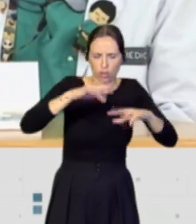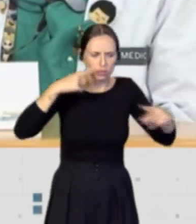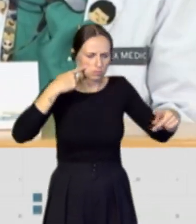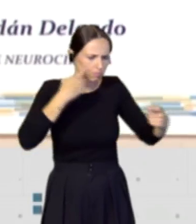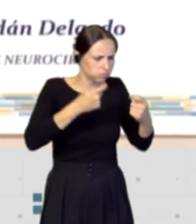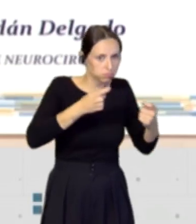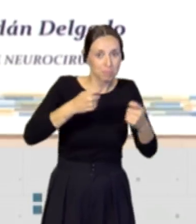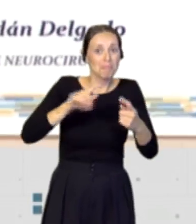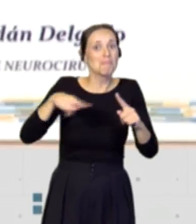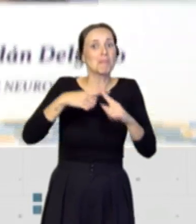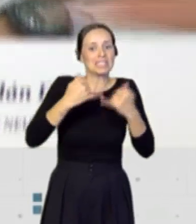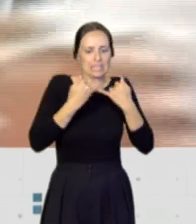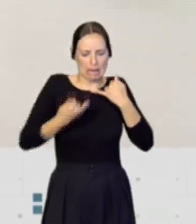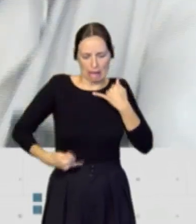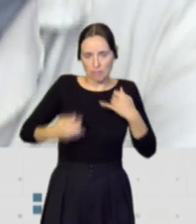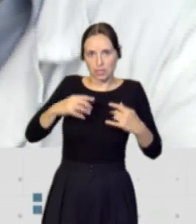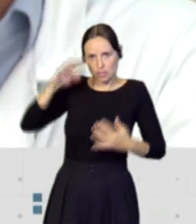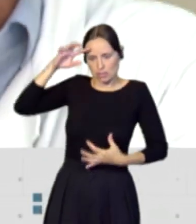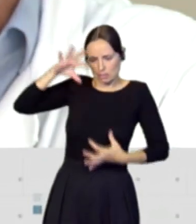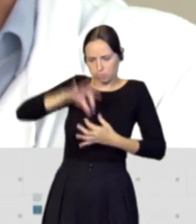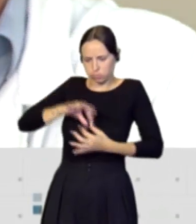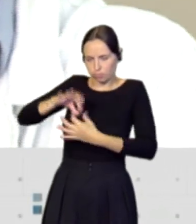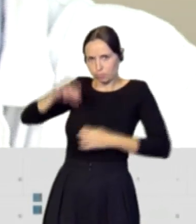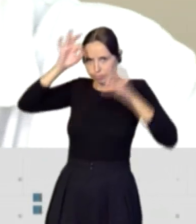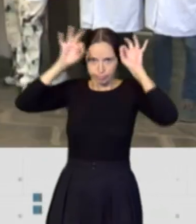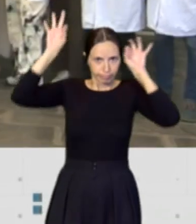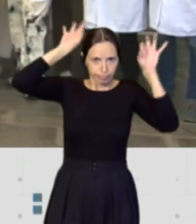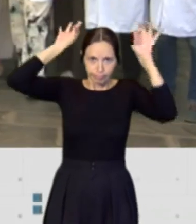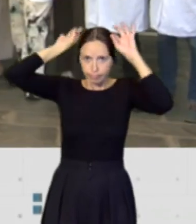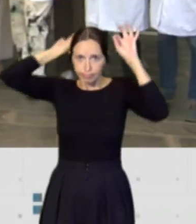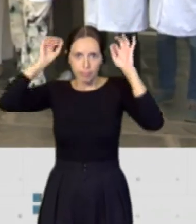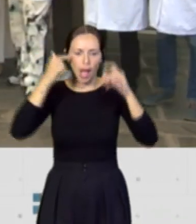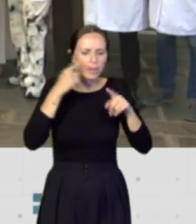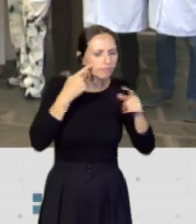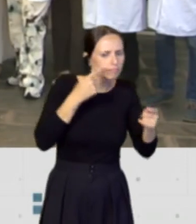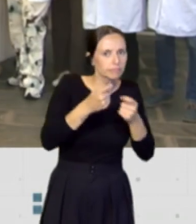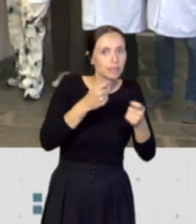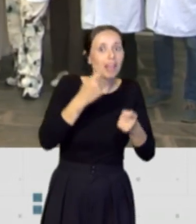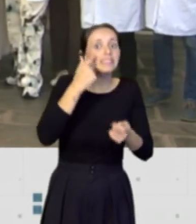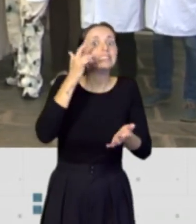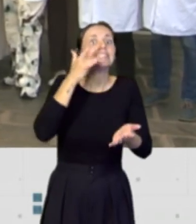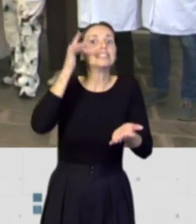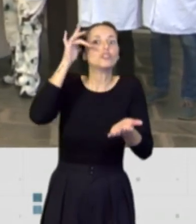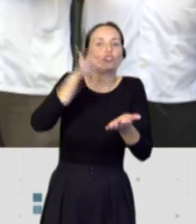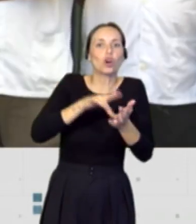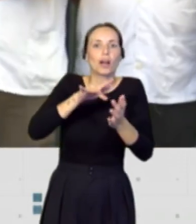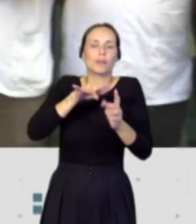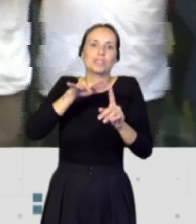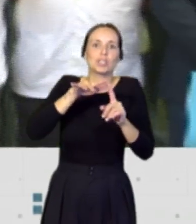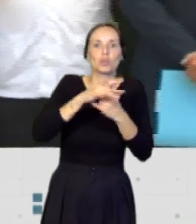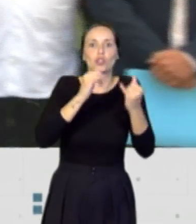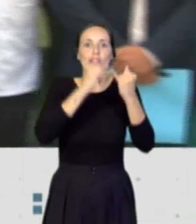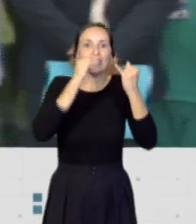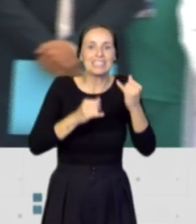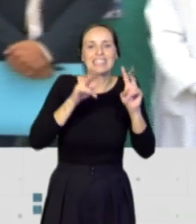vemos cuando ocurren este tipo de crisis y efectivamente tienen que ver con una actividad eléctrica epileptiforme,